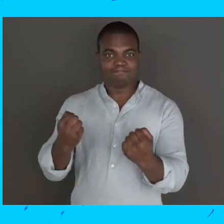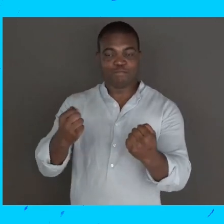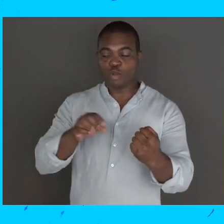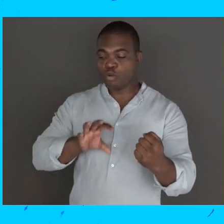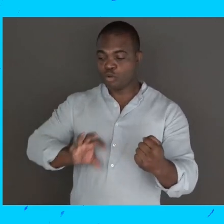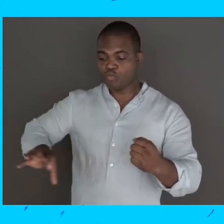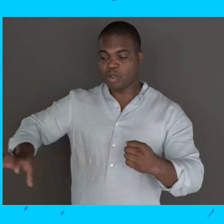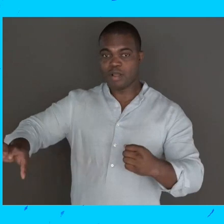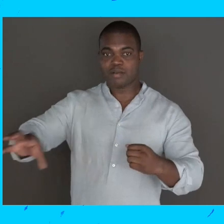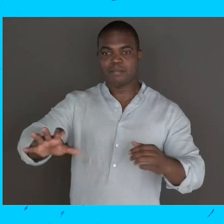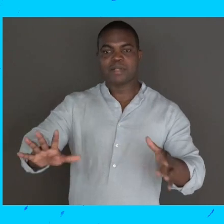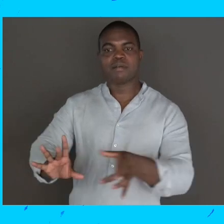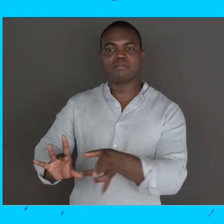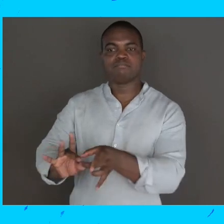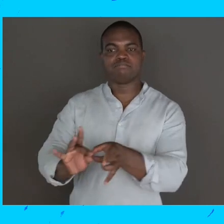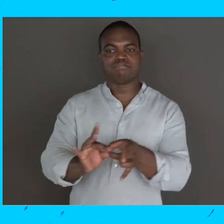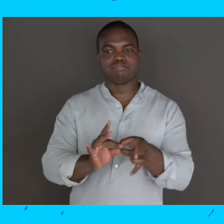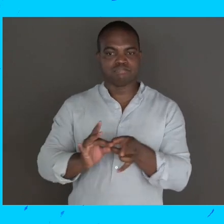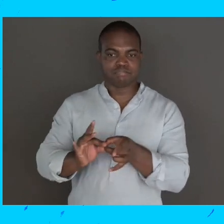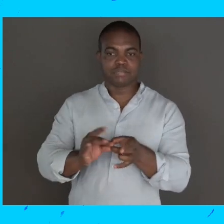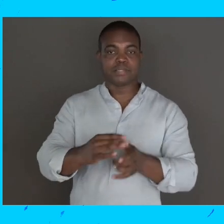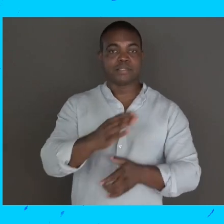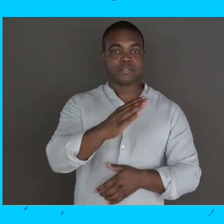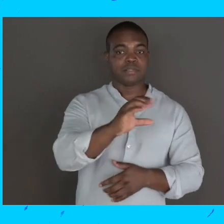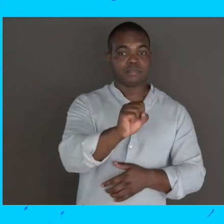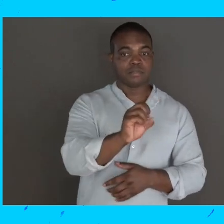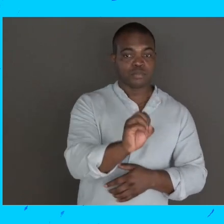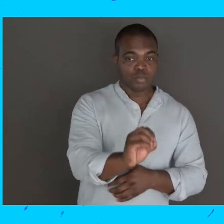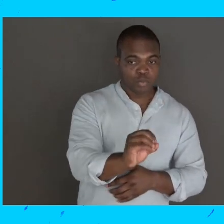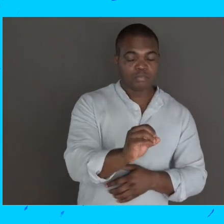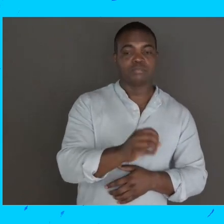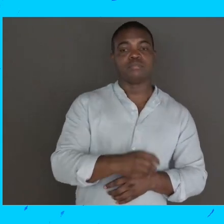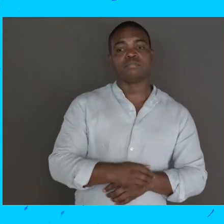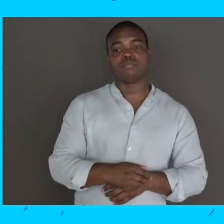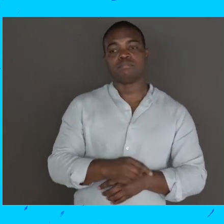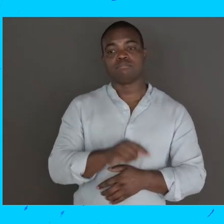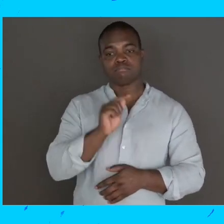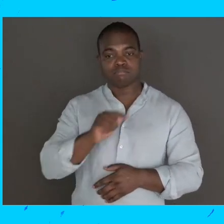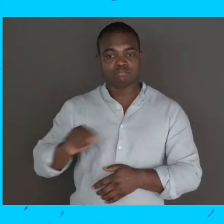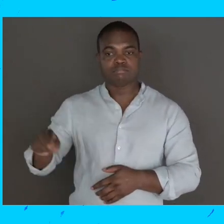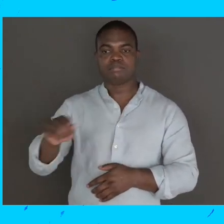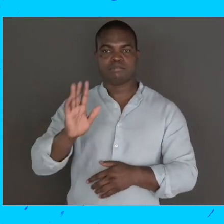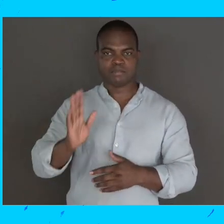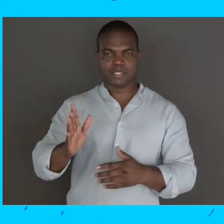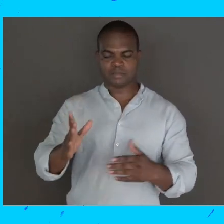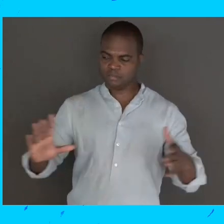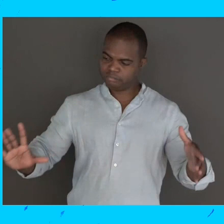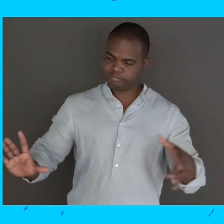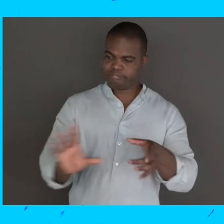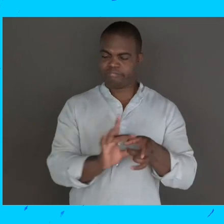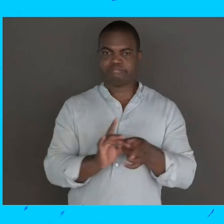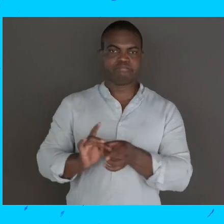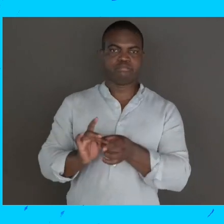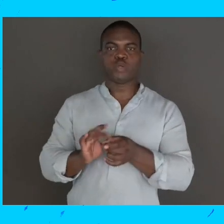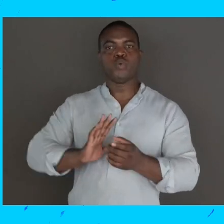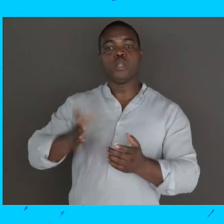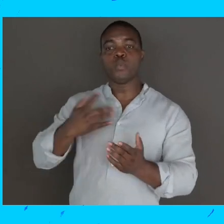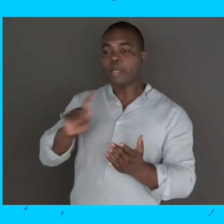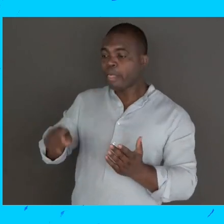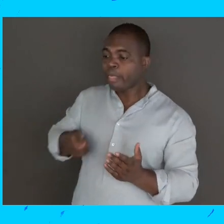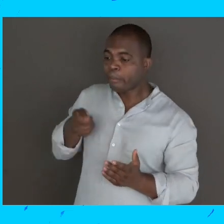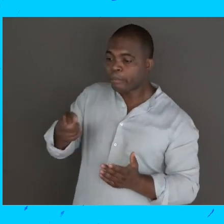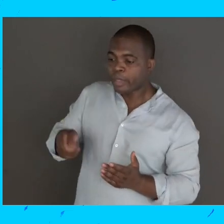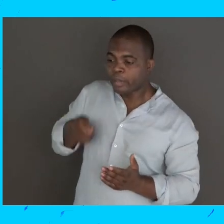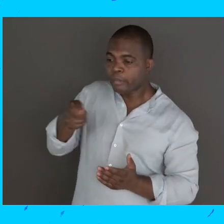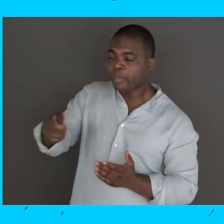los jóvenes y adolescentes. Nuestro compromiso también va más allá de las palabras. Prometemos trabajar para asegurar que